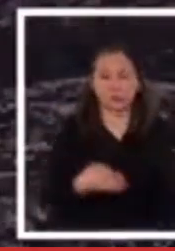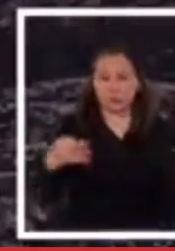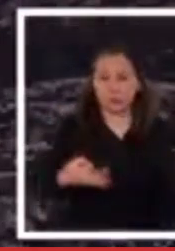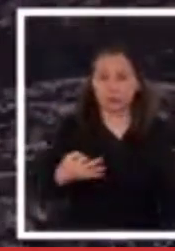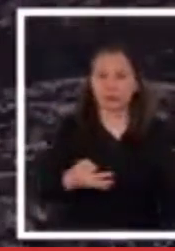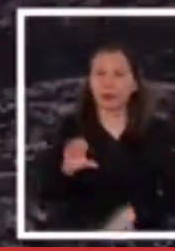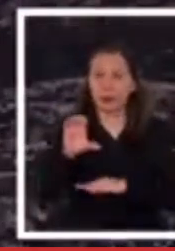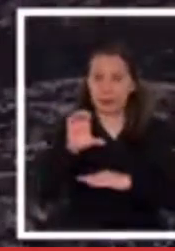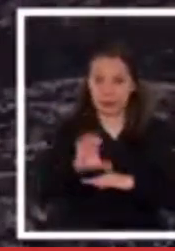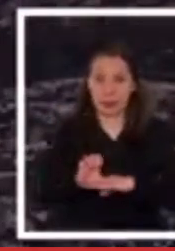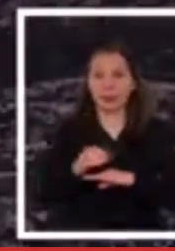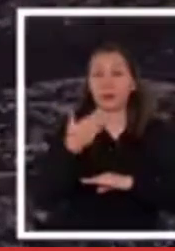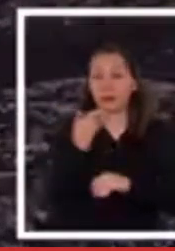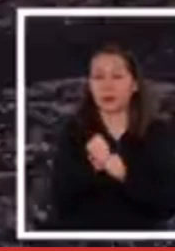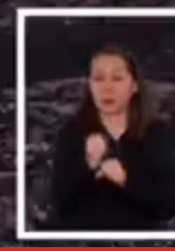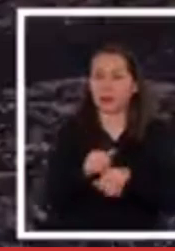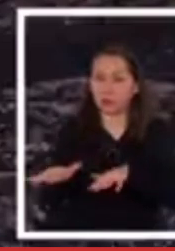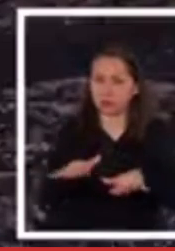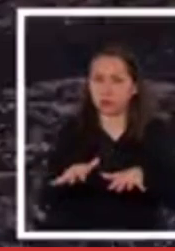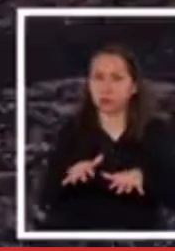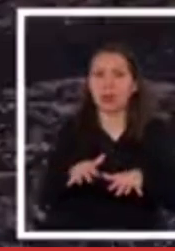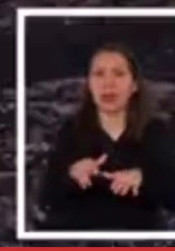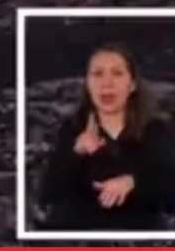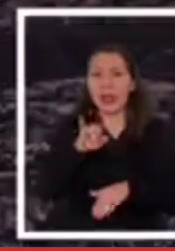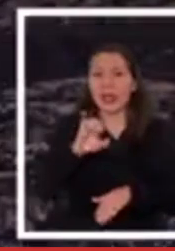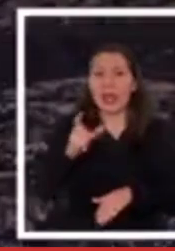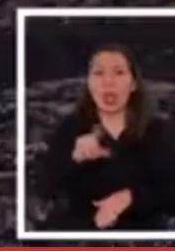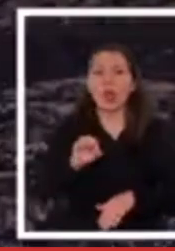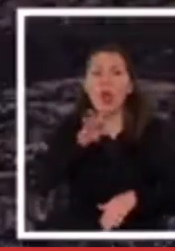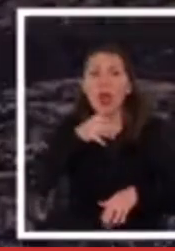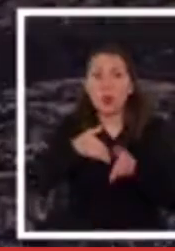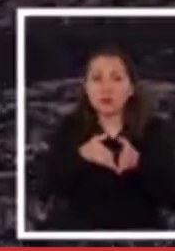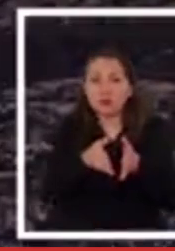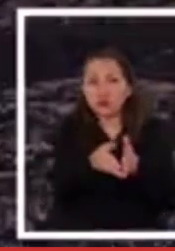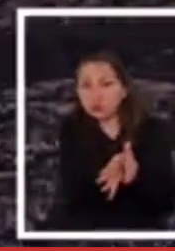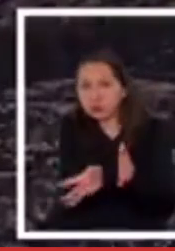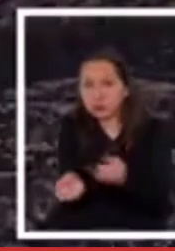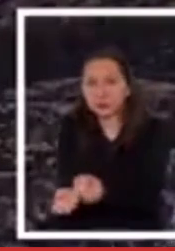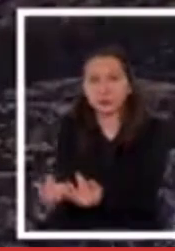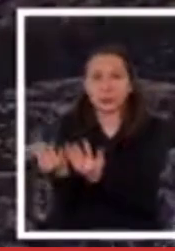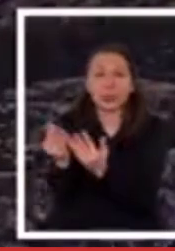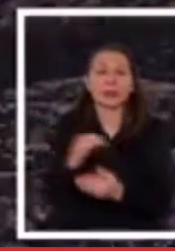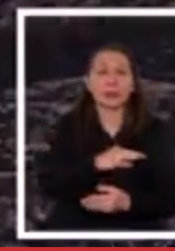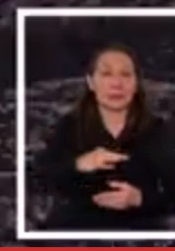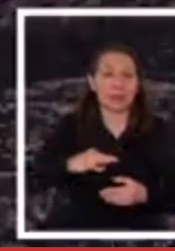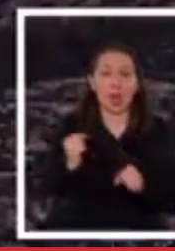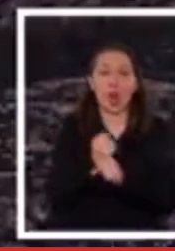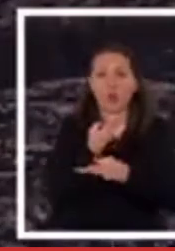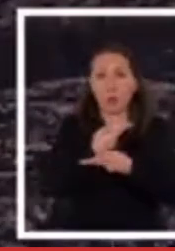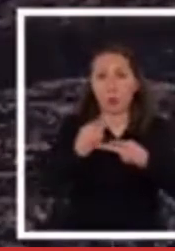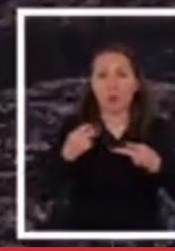el estado en esto está trabajando fuertemente lo de riego la dirección de obra hidráulica del Ministerio de Obras Públicas